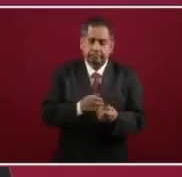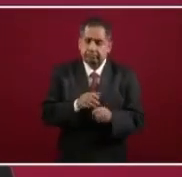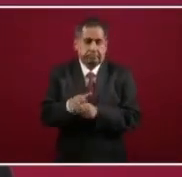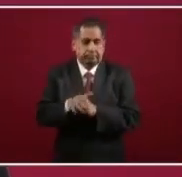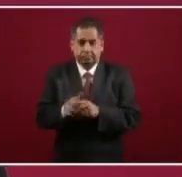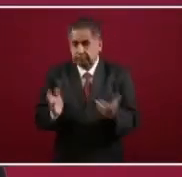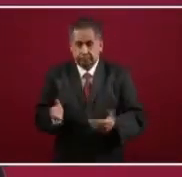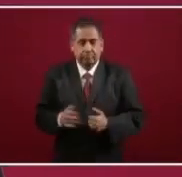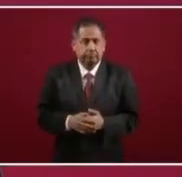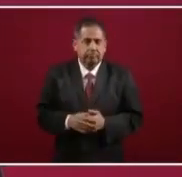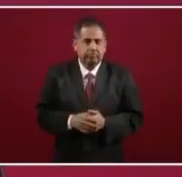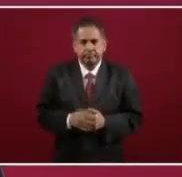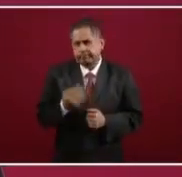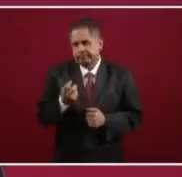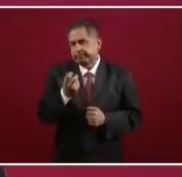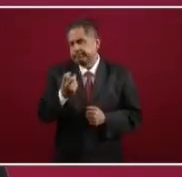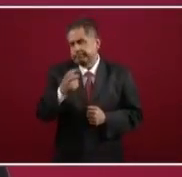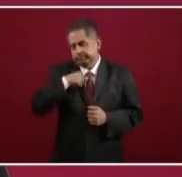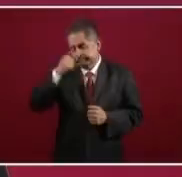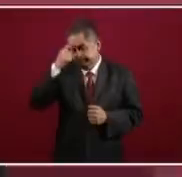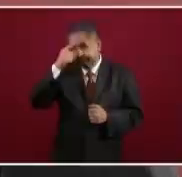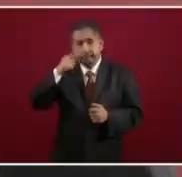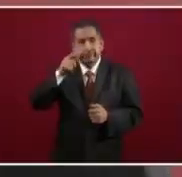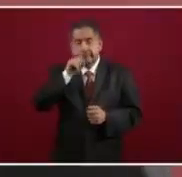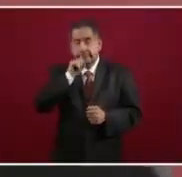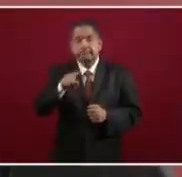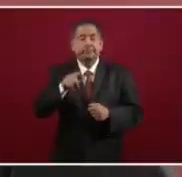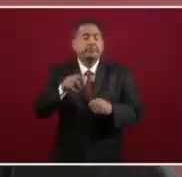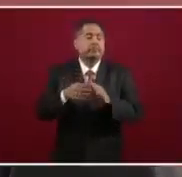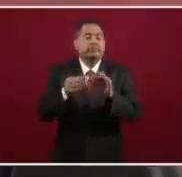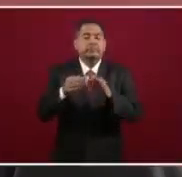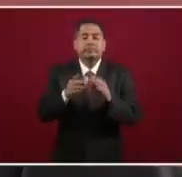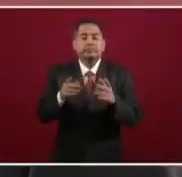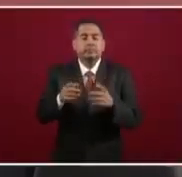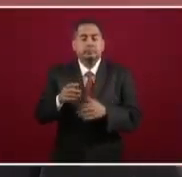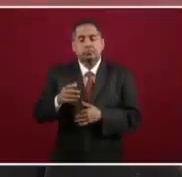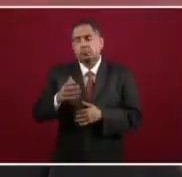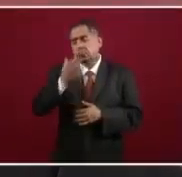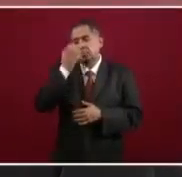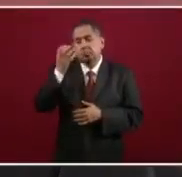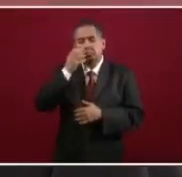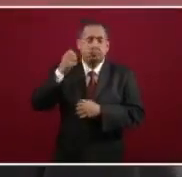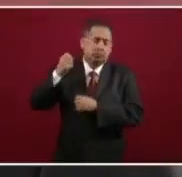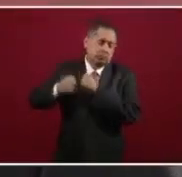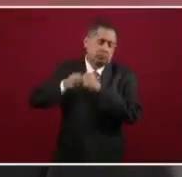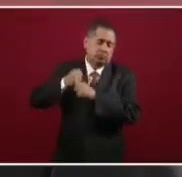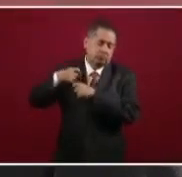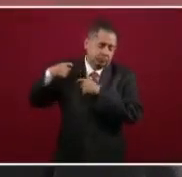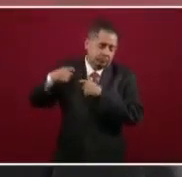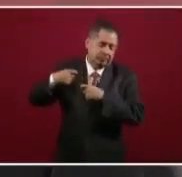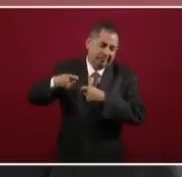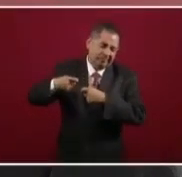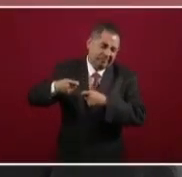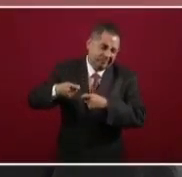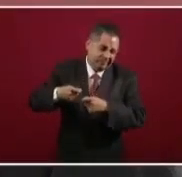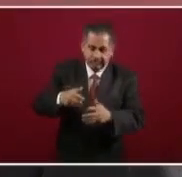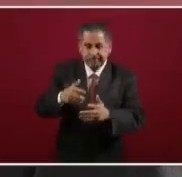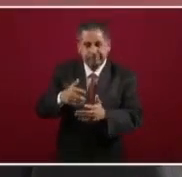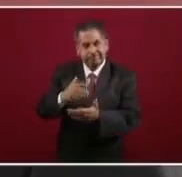entonces este además son prácticas volvemos a las inercias